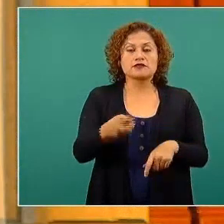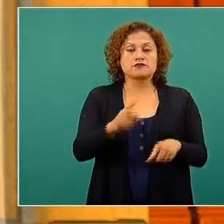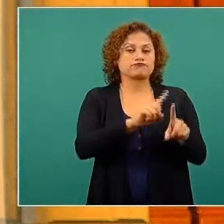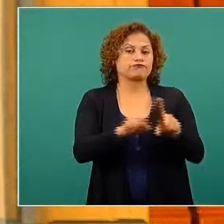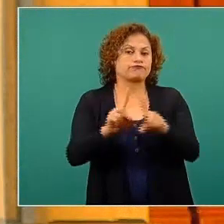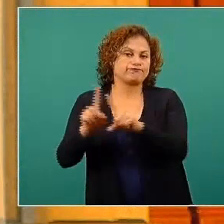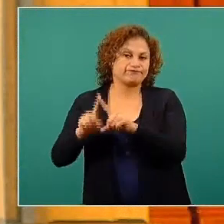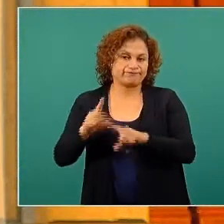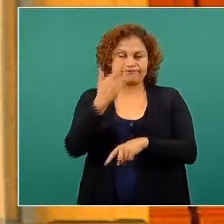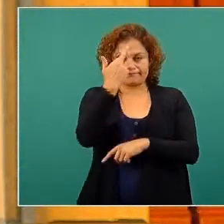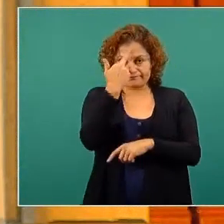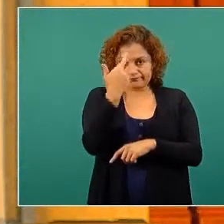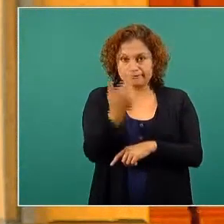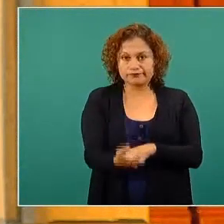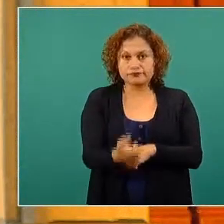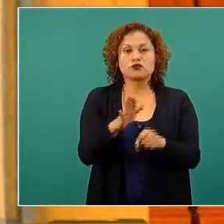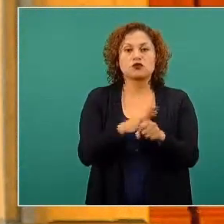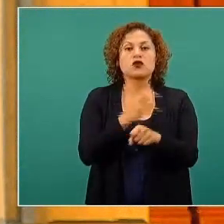tanto tenemos